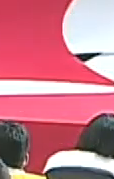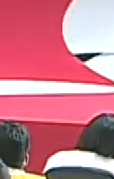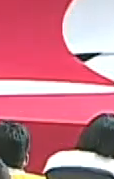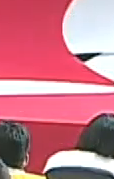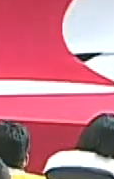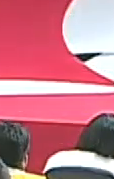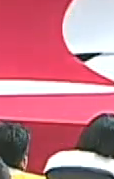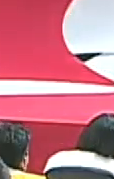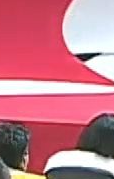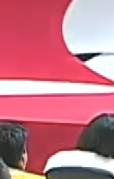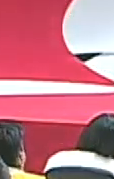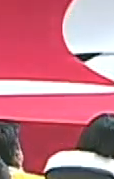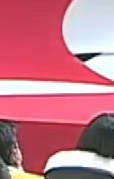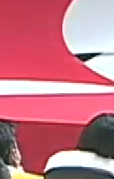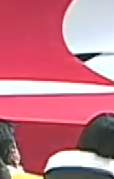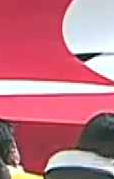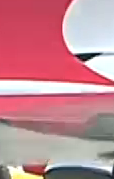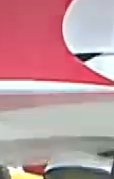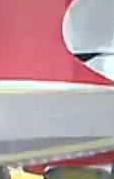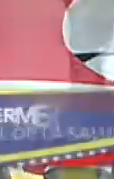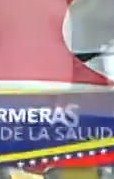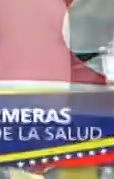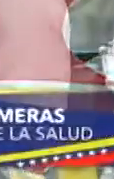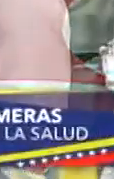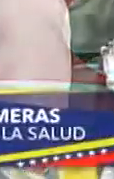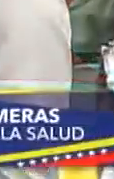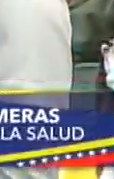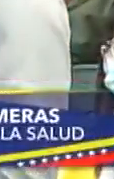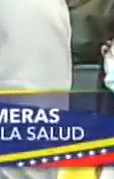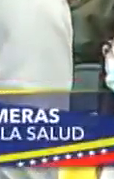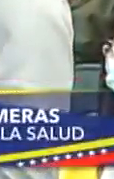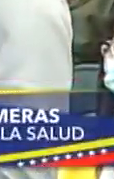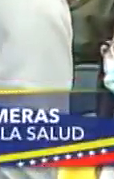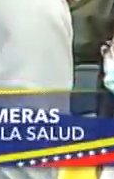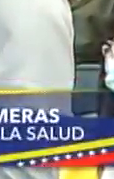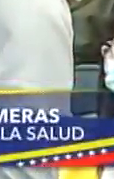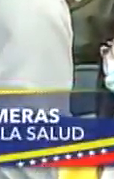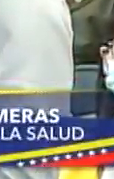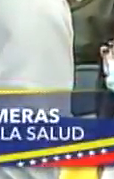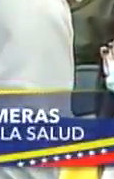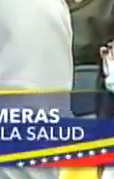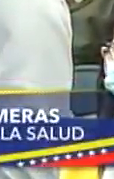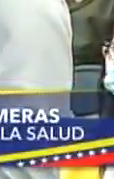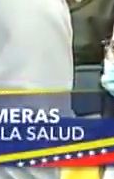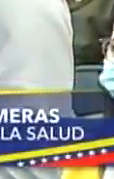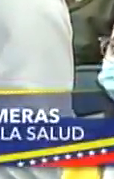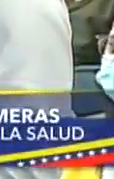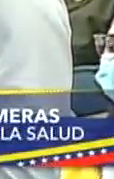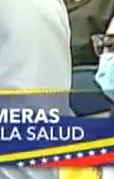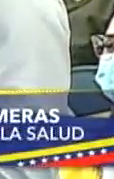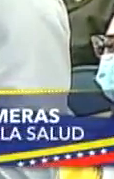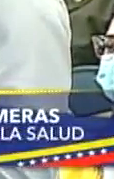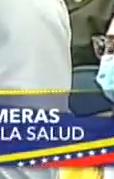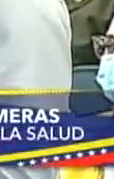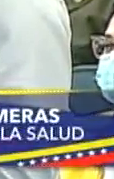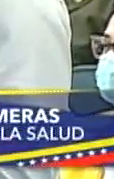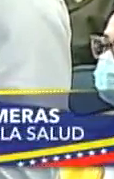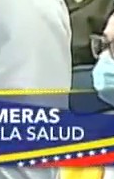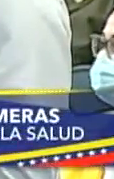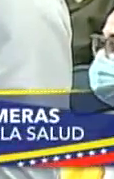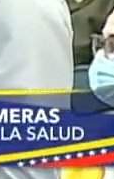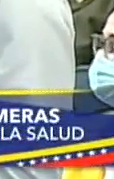especialistas y los graduandos del curso especial y extraordinario de formación de profesionales en la categoría de